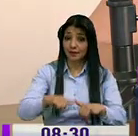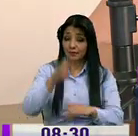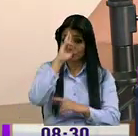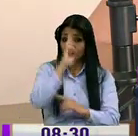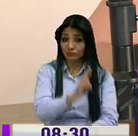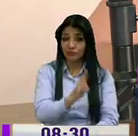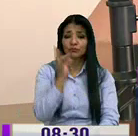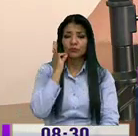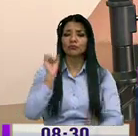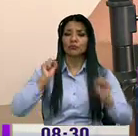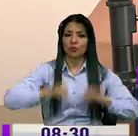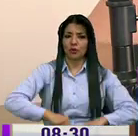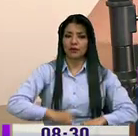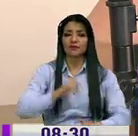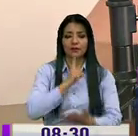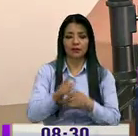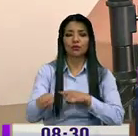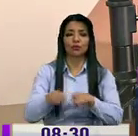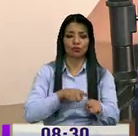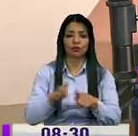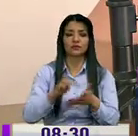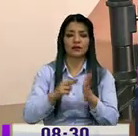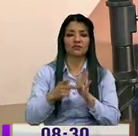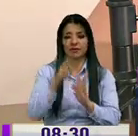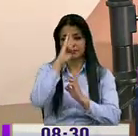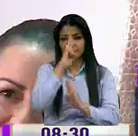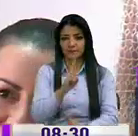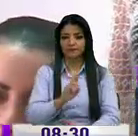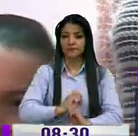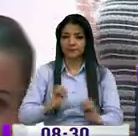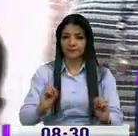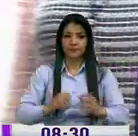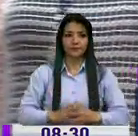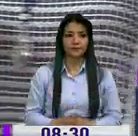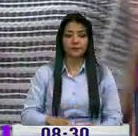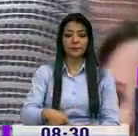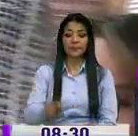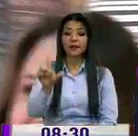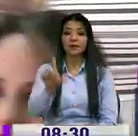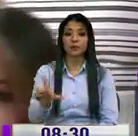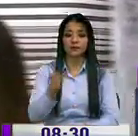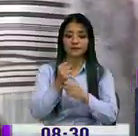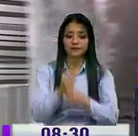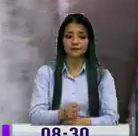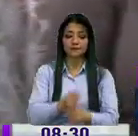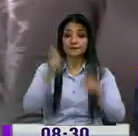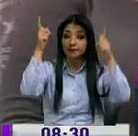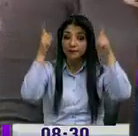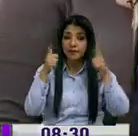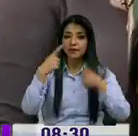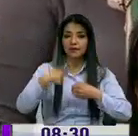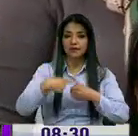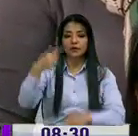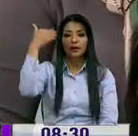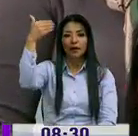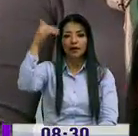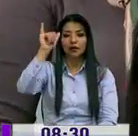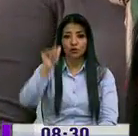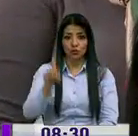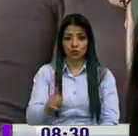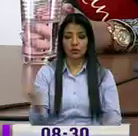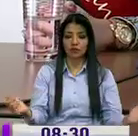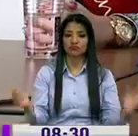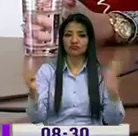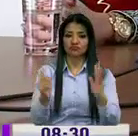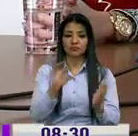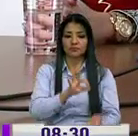mujeres, porque en sí los concursos son violentos. Este lunes, Fundación Reina de Quito se reunirá con el alcalde y la representante